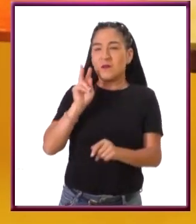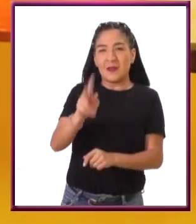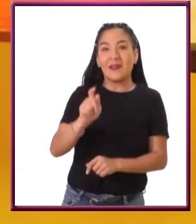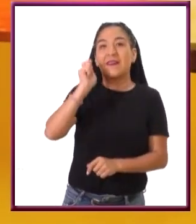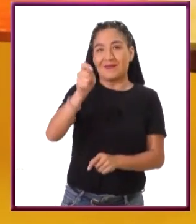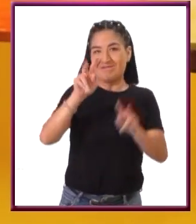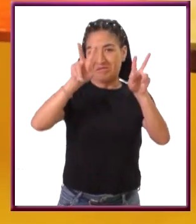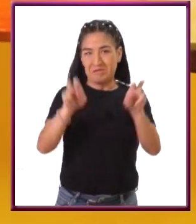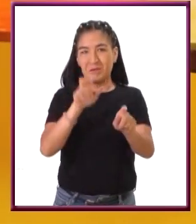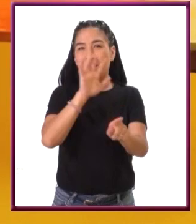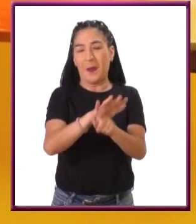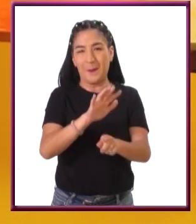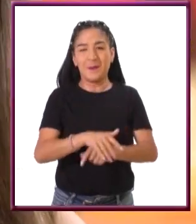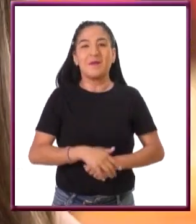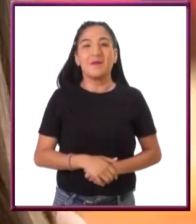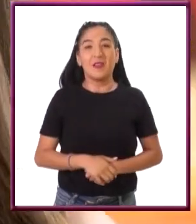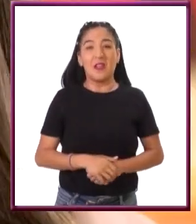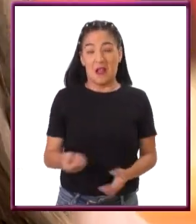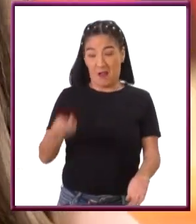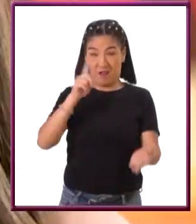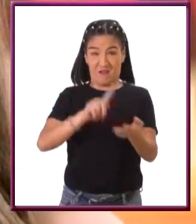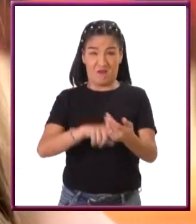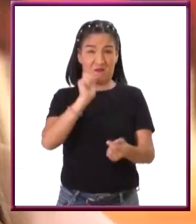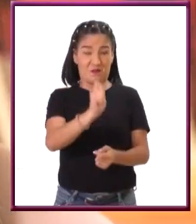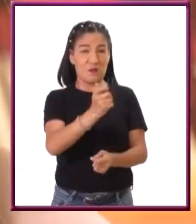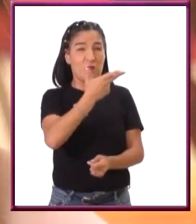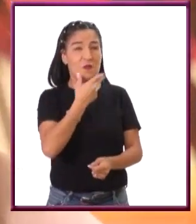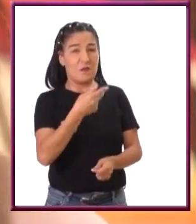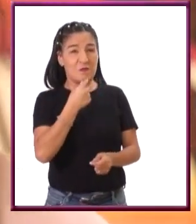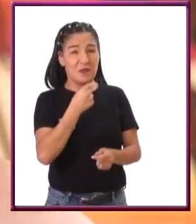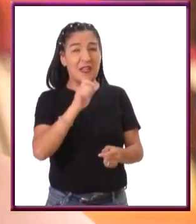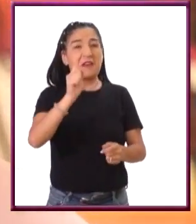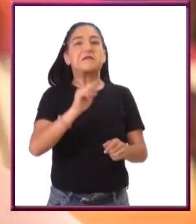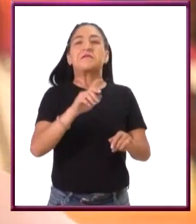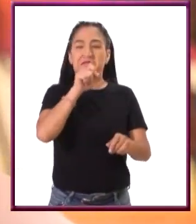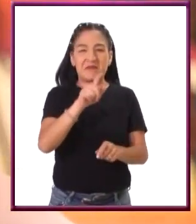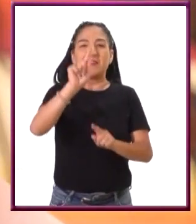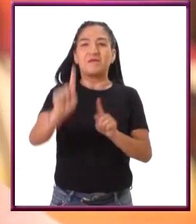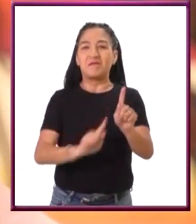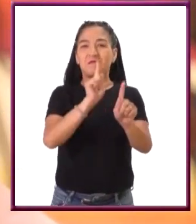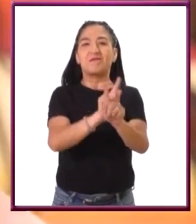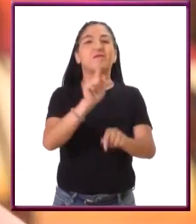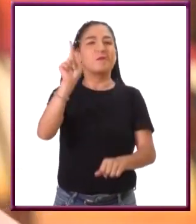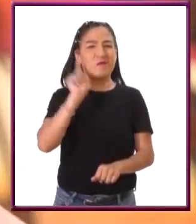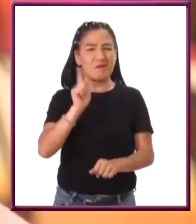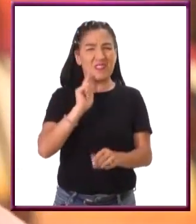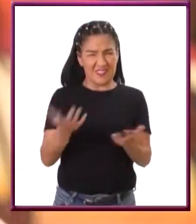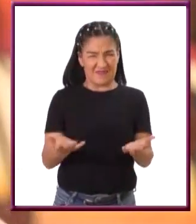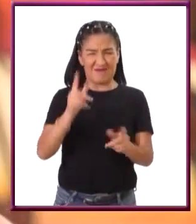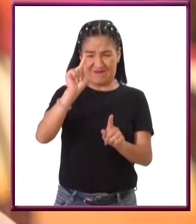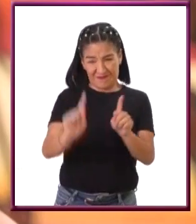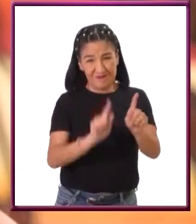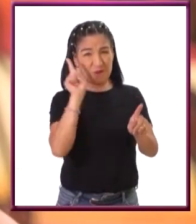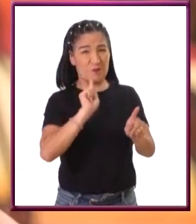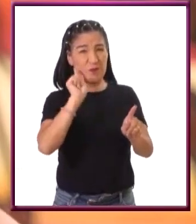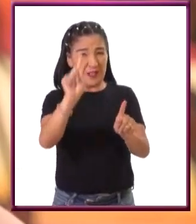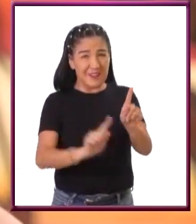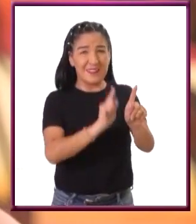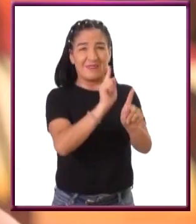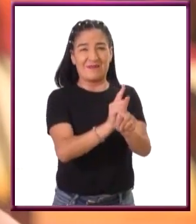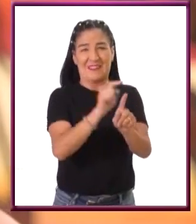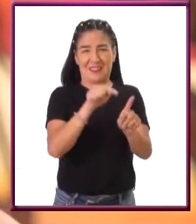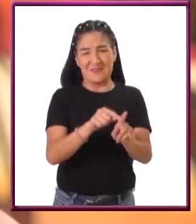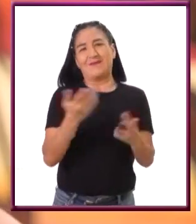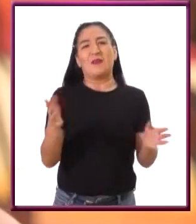hasta existía un dicho popular: detrás de cada gran hombre hay una gran mujer. Detrás. No